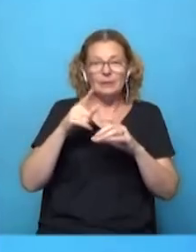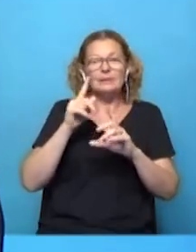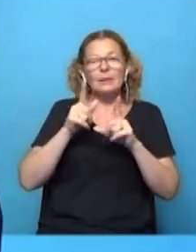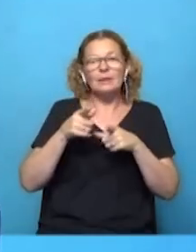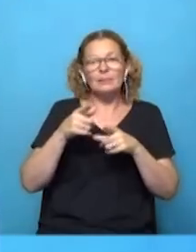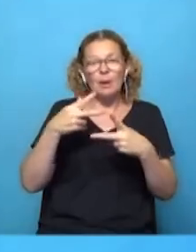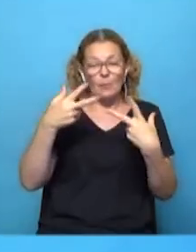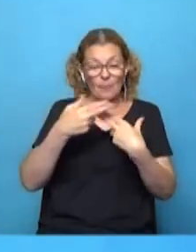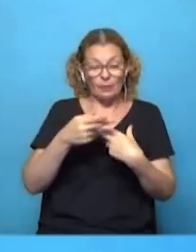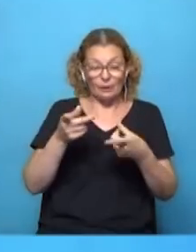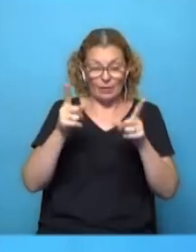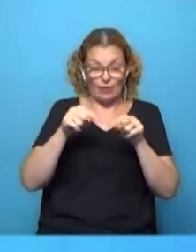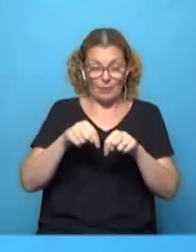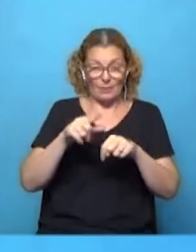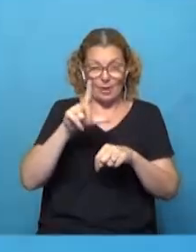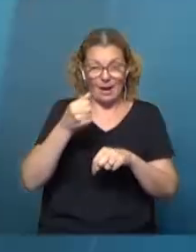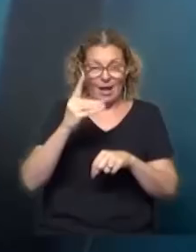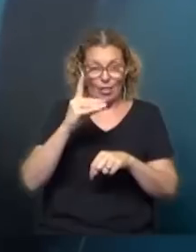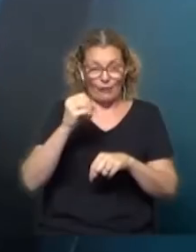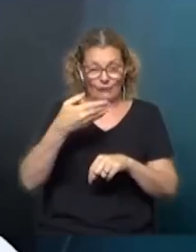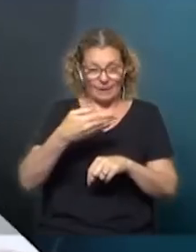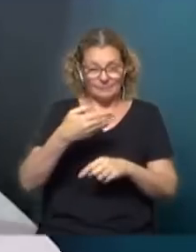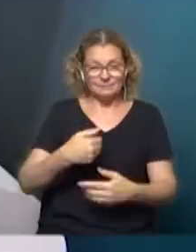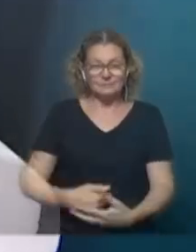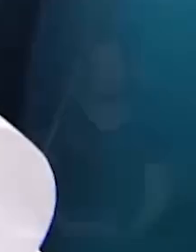así hacemos una pequeña pausa y seguimos en la